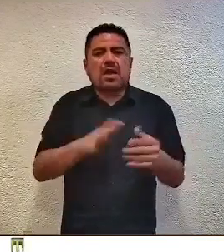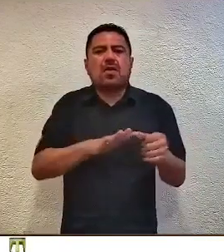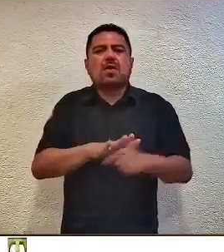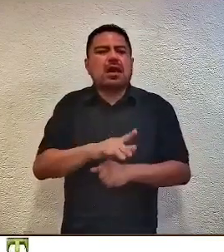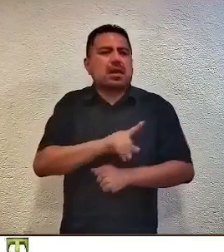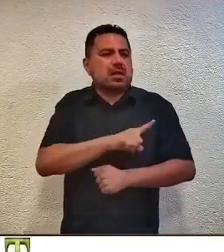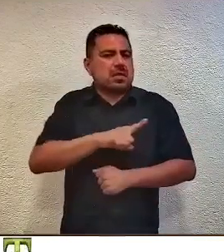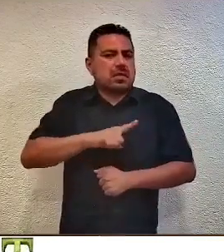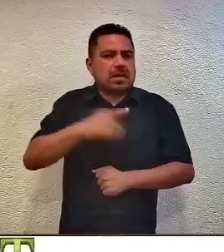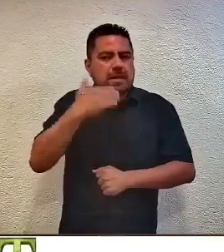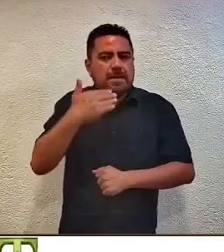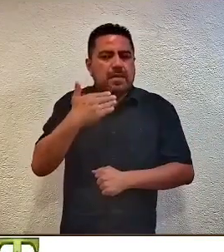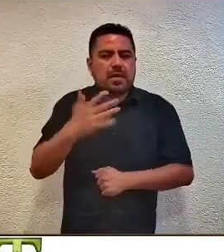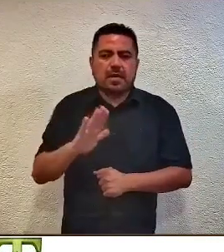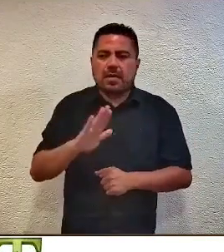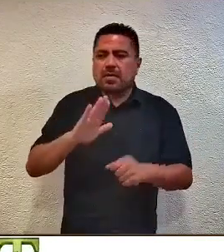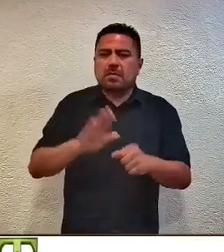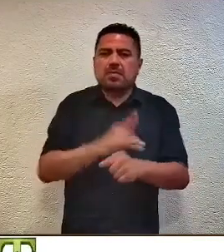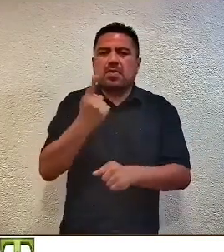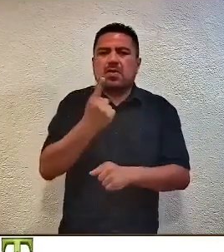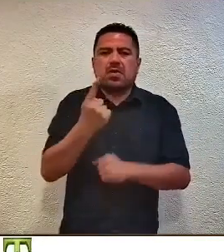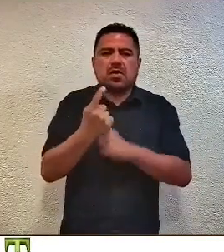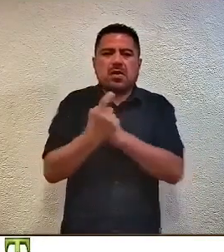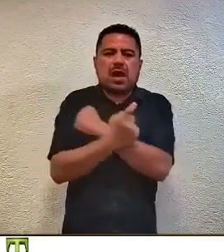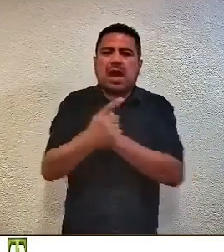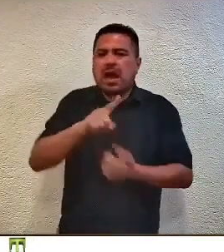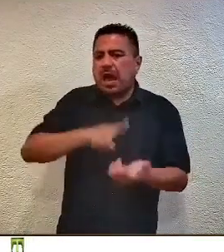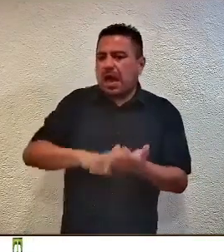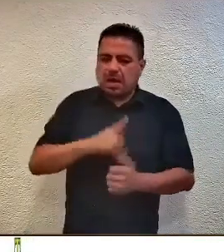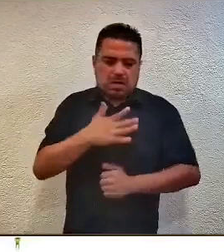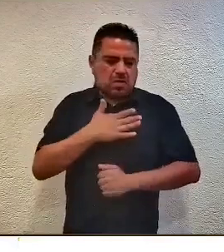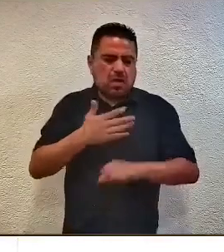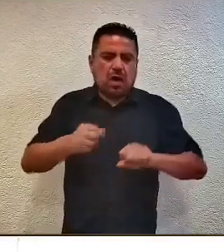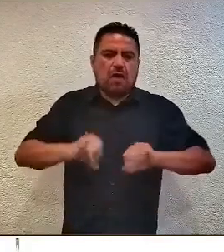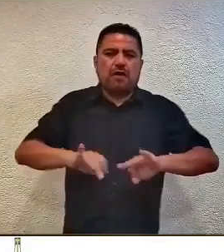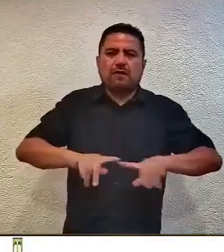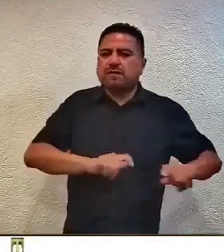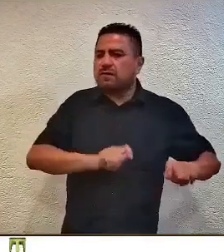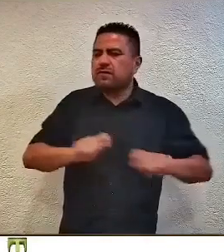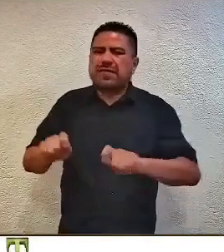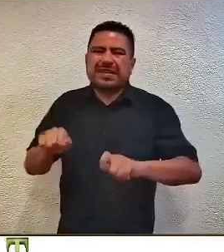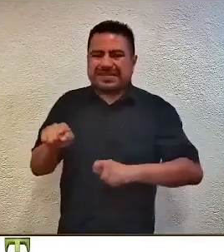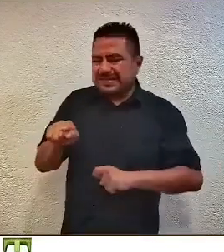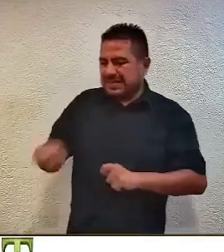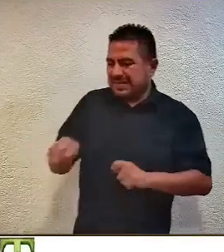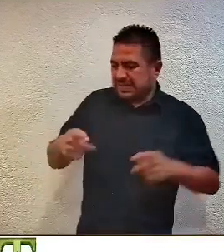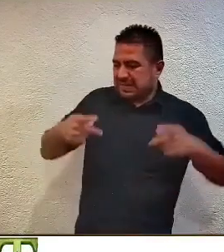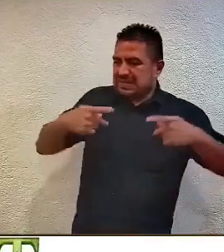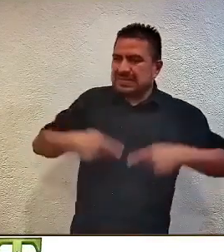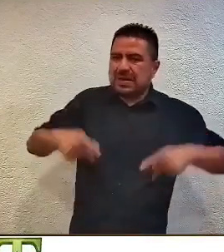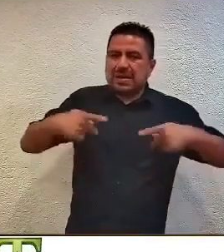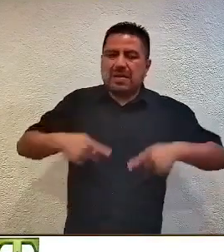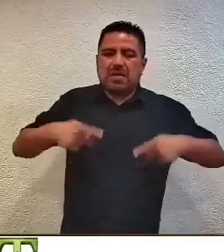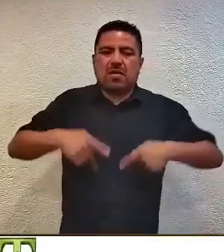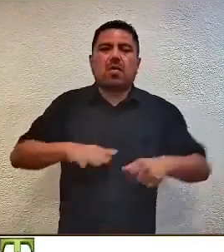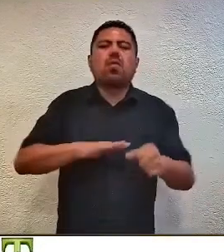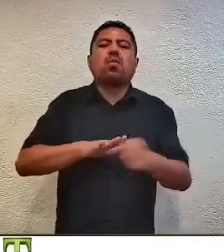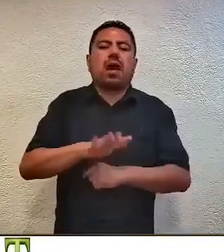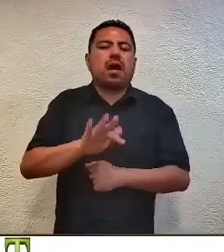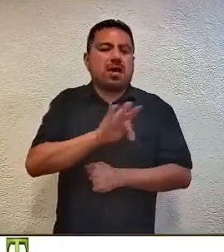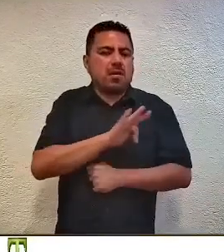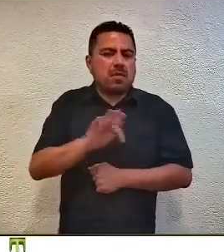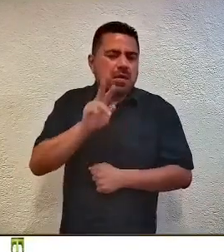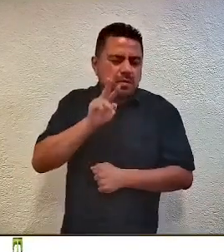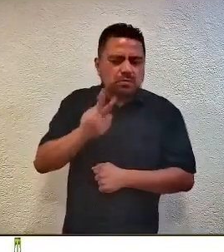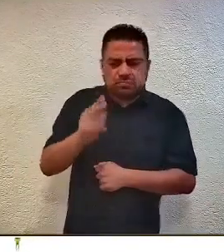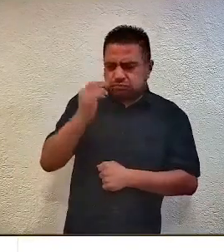debidamente, toda vez que en autos únicamente obra un oficio dirigido al referido ciudadano, en la que puede observarse